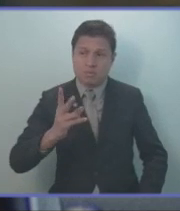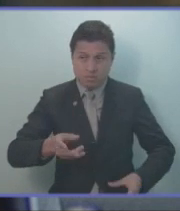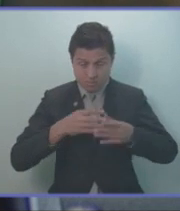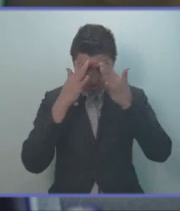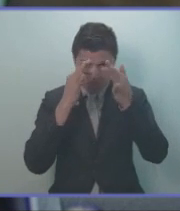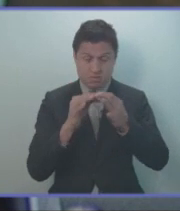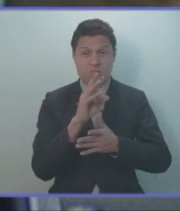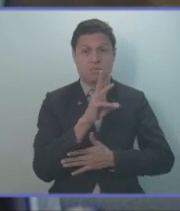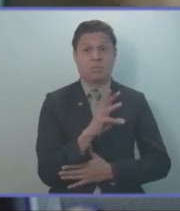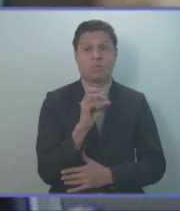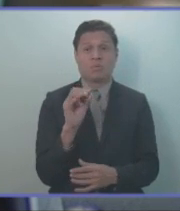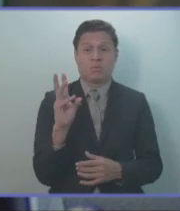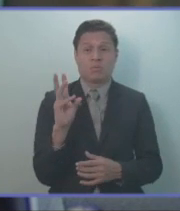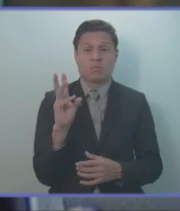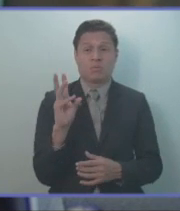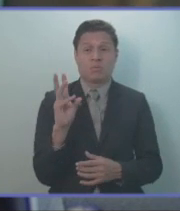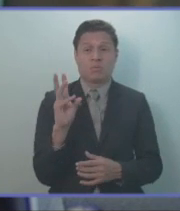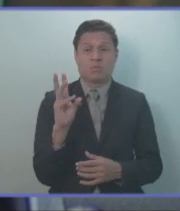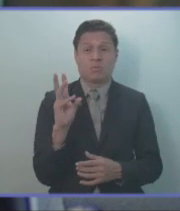número